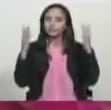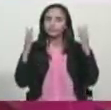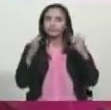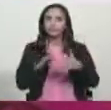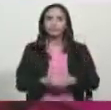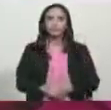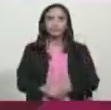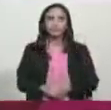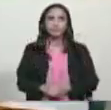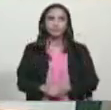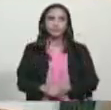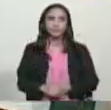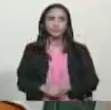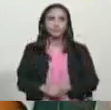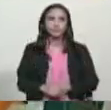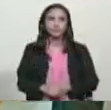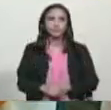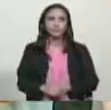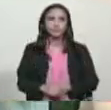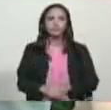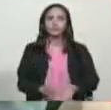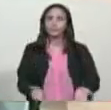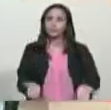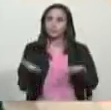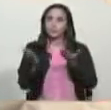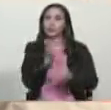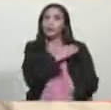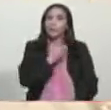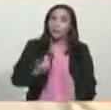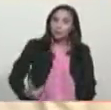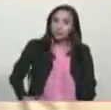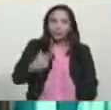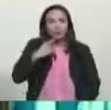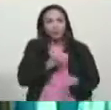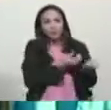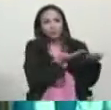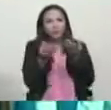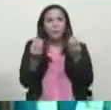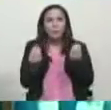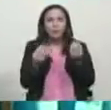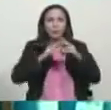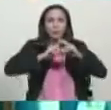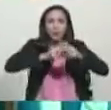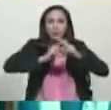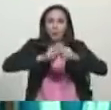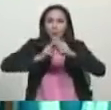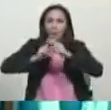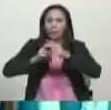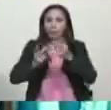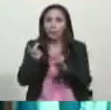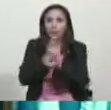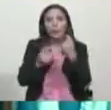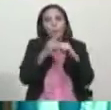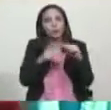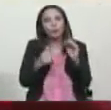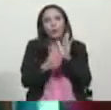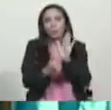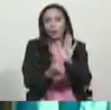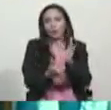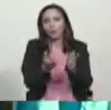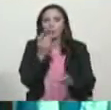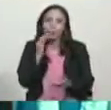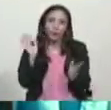Bueno, vamos. Bueno, presidente, vamos a entregar muchos créditos más, pero esto es parte de los créditos que